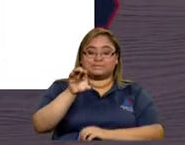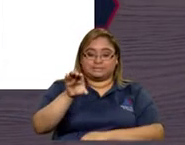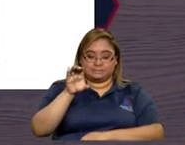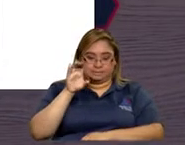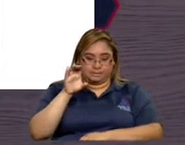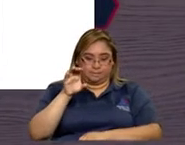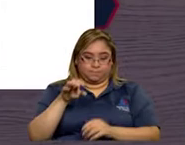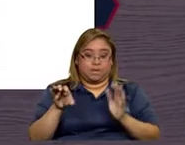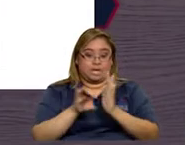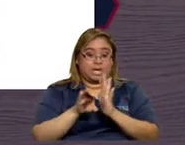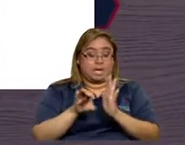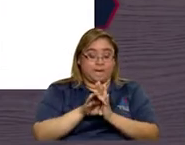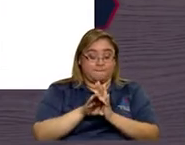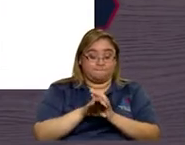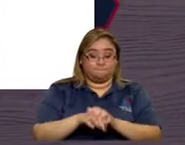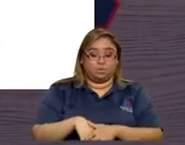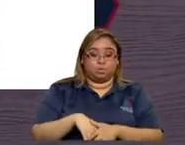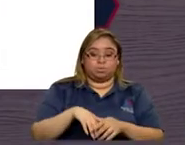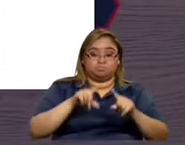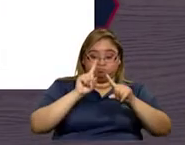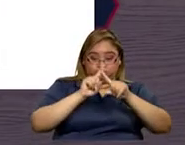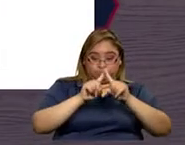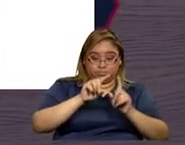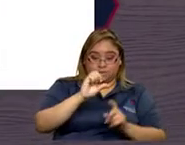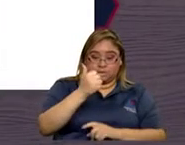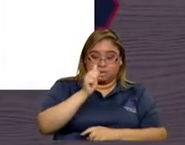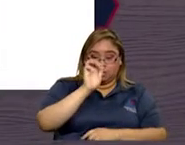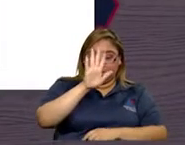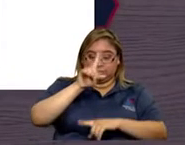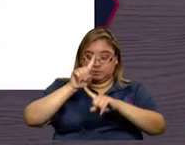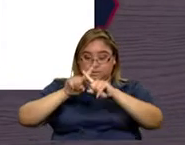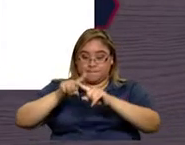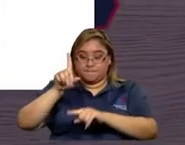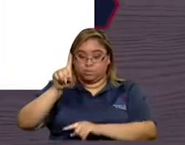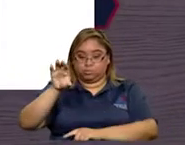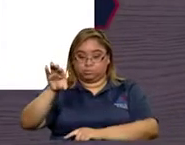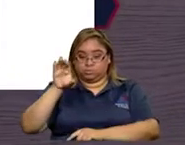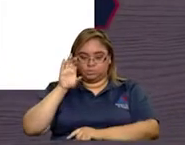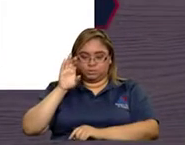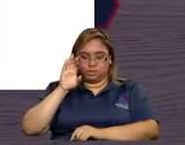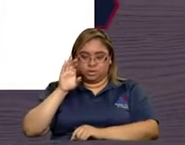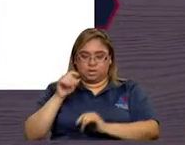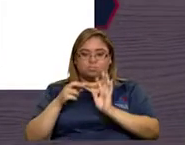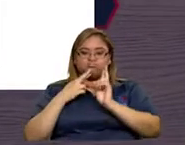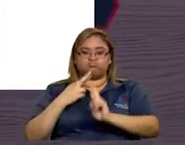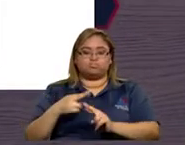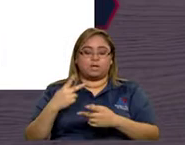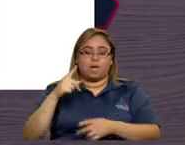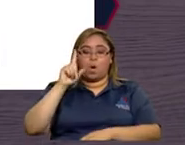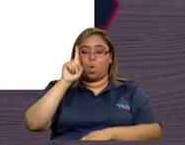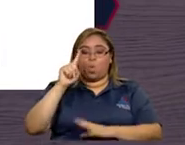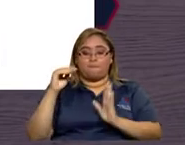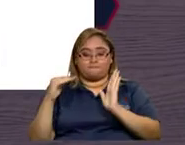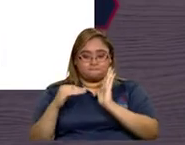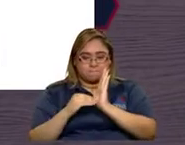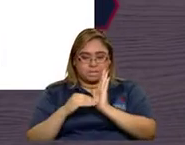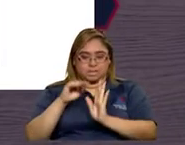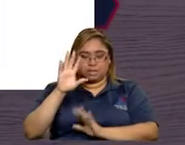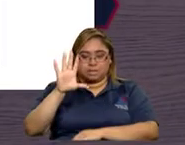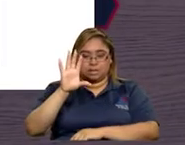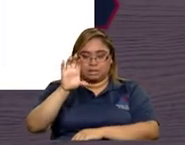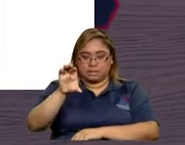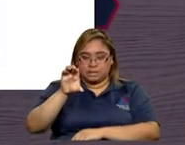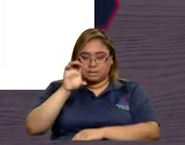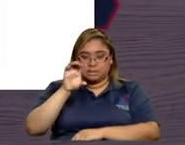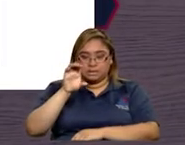multiplicamos 15 por 100 nos da automáticamente 1500 ohmios. Pero ustedes observan aquí